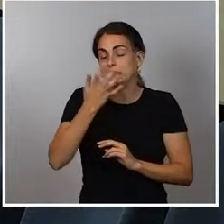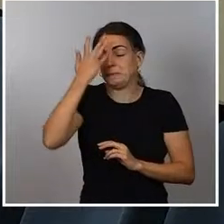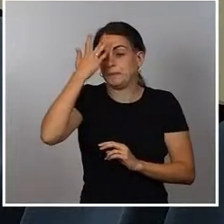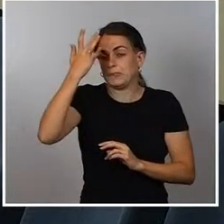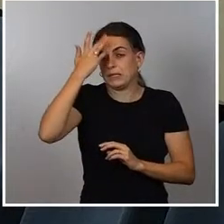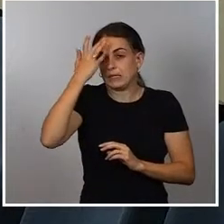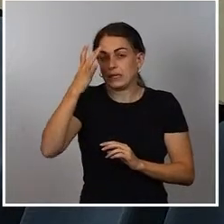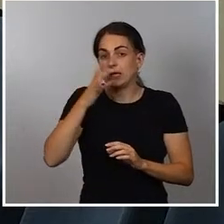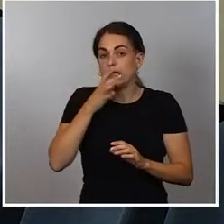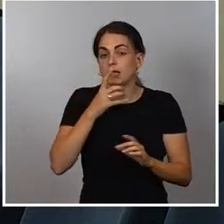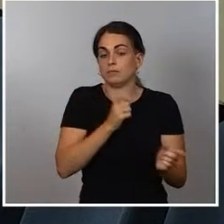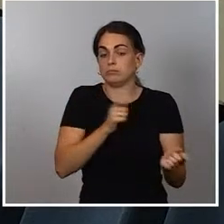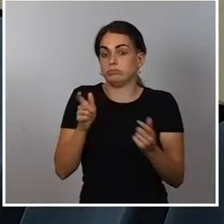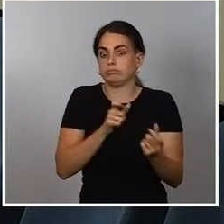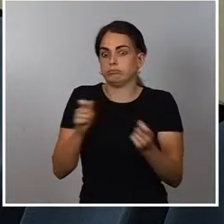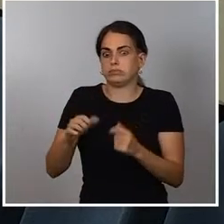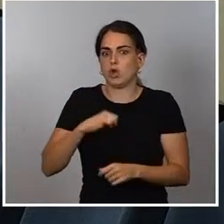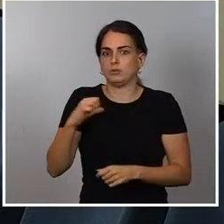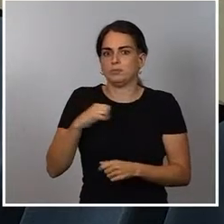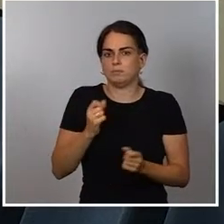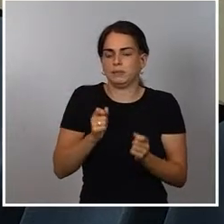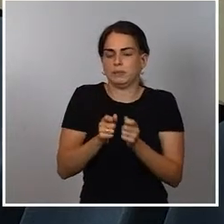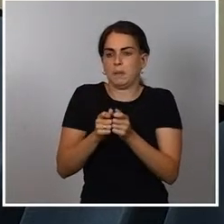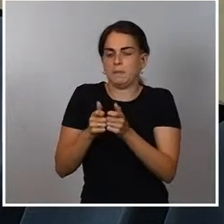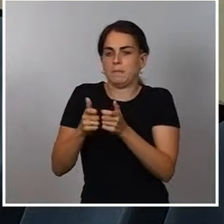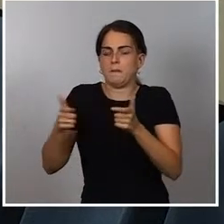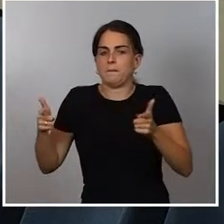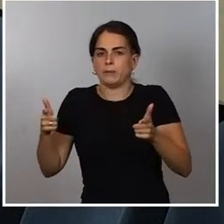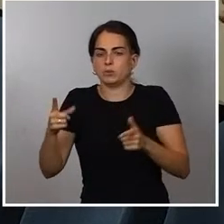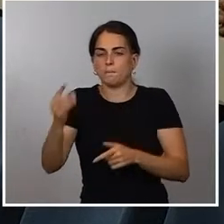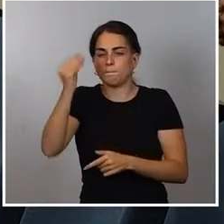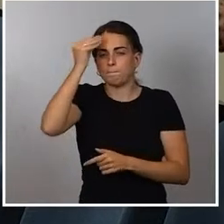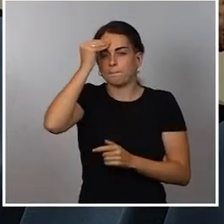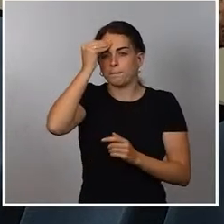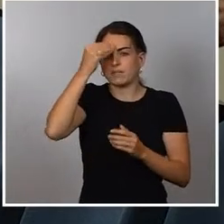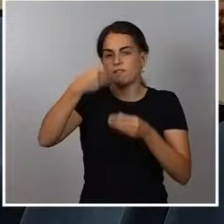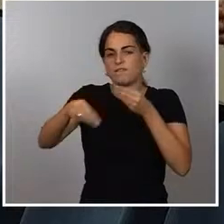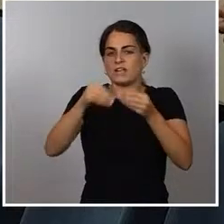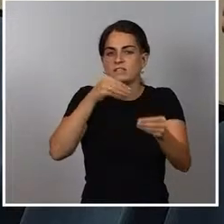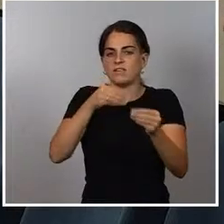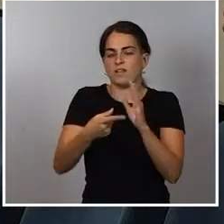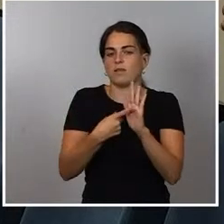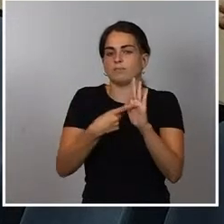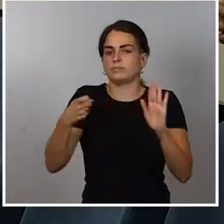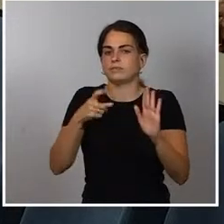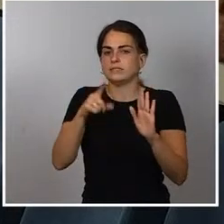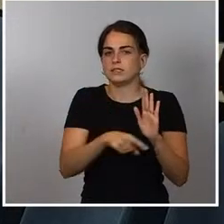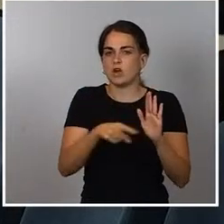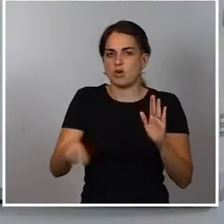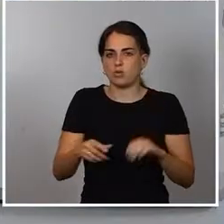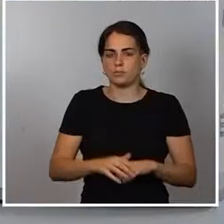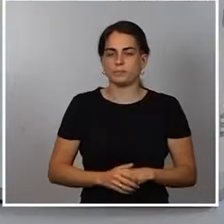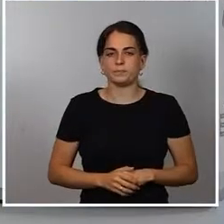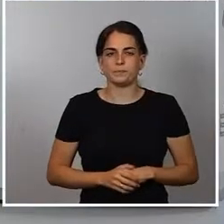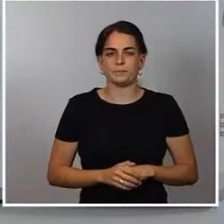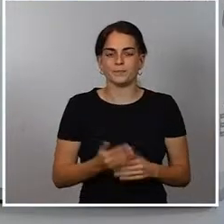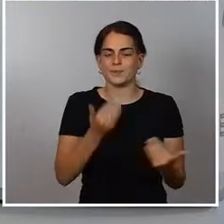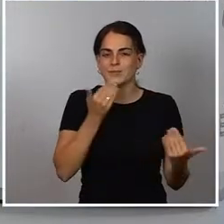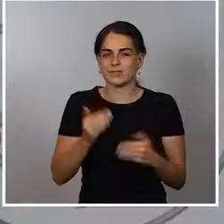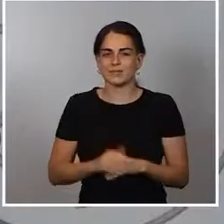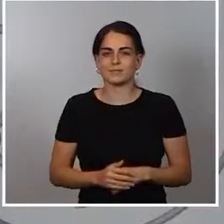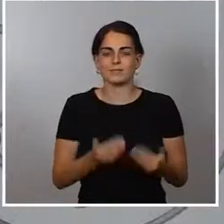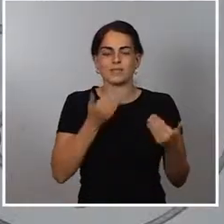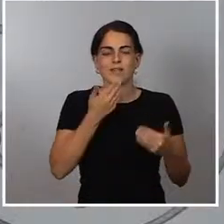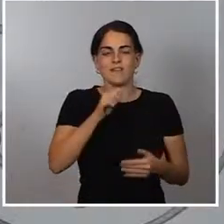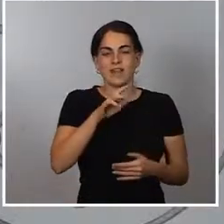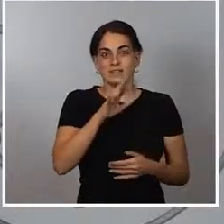a su vez si se plantean quitar esa flexibilidad a esa flexibilización de las mascarillas muchas gracias berta por tus dos preguntas